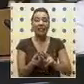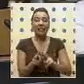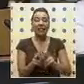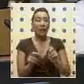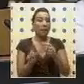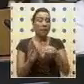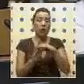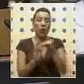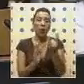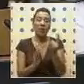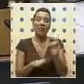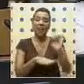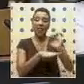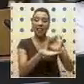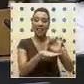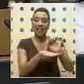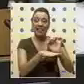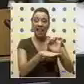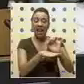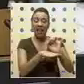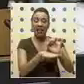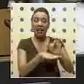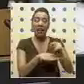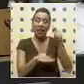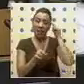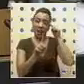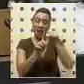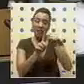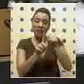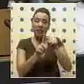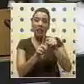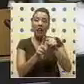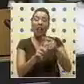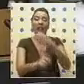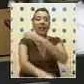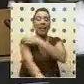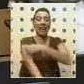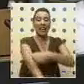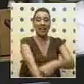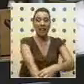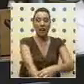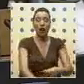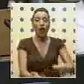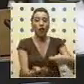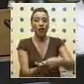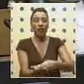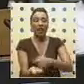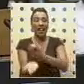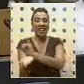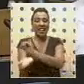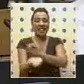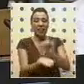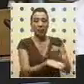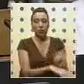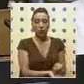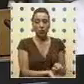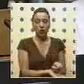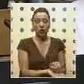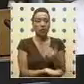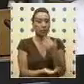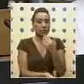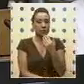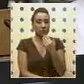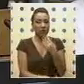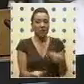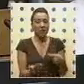con prioridad en las universidades estatales y en aquellas, con énfasis en aquellas de carácter regional, con financiamiento a las instituciones,